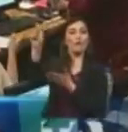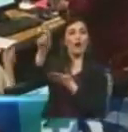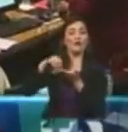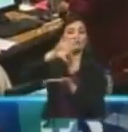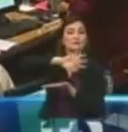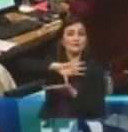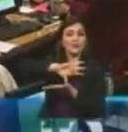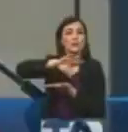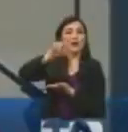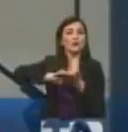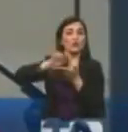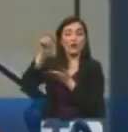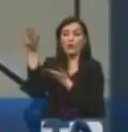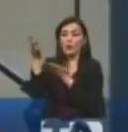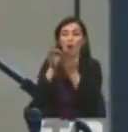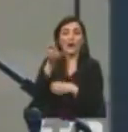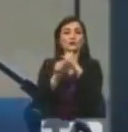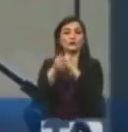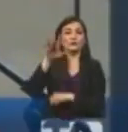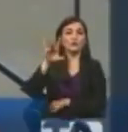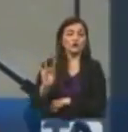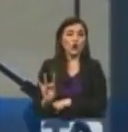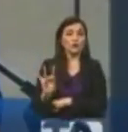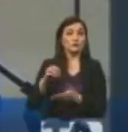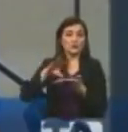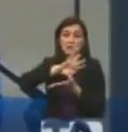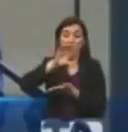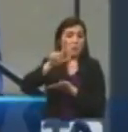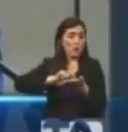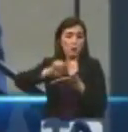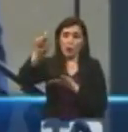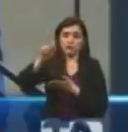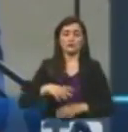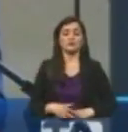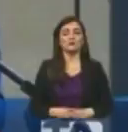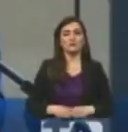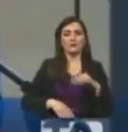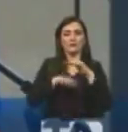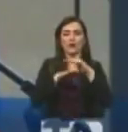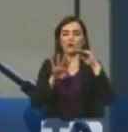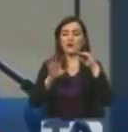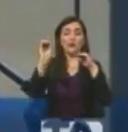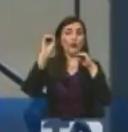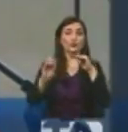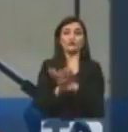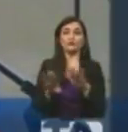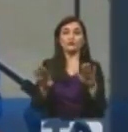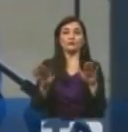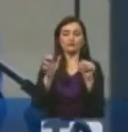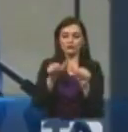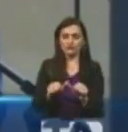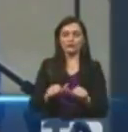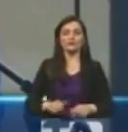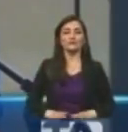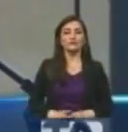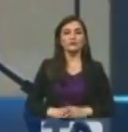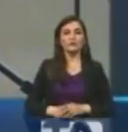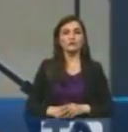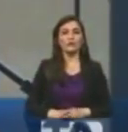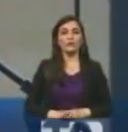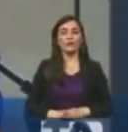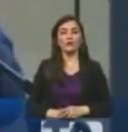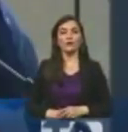presupuesto de 2018. Hemos decidido no eliminar el techo de la deuda, se va a mantener en el 40%, pero